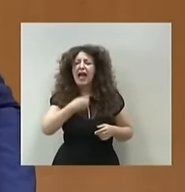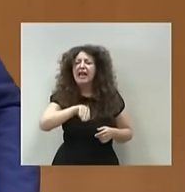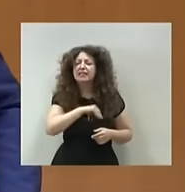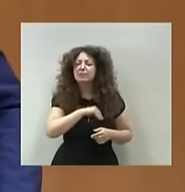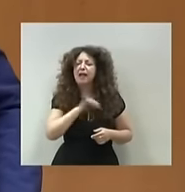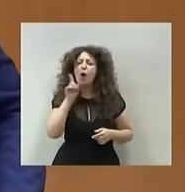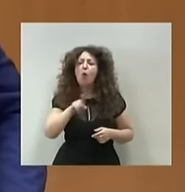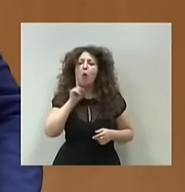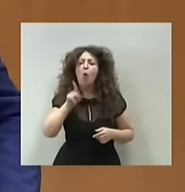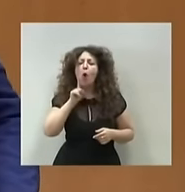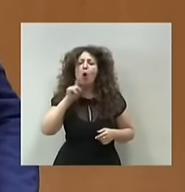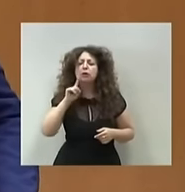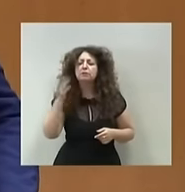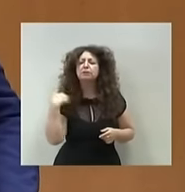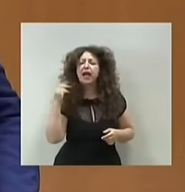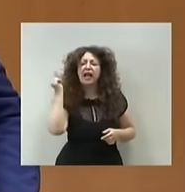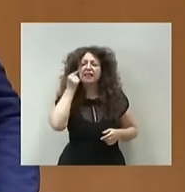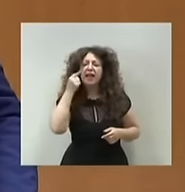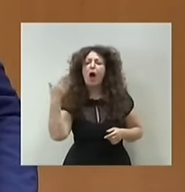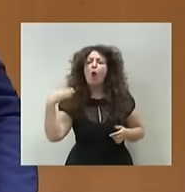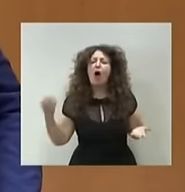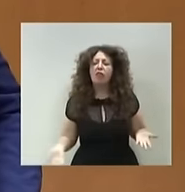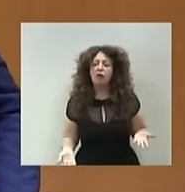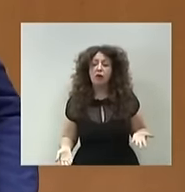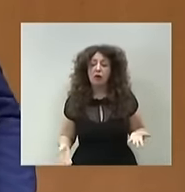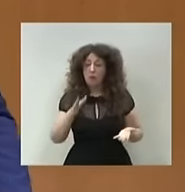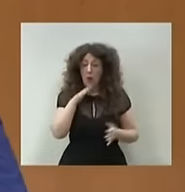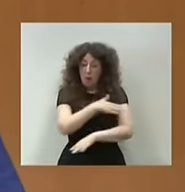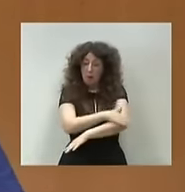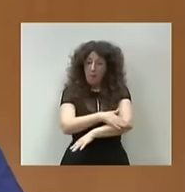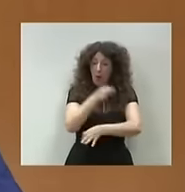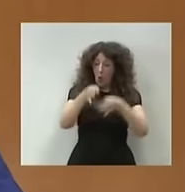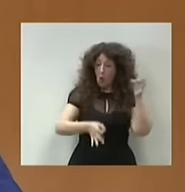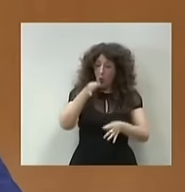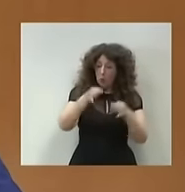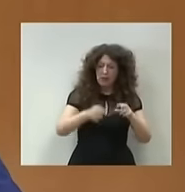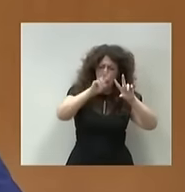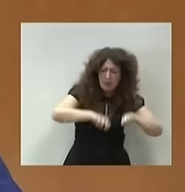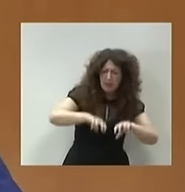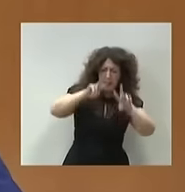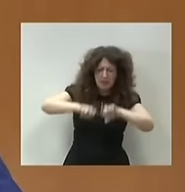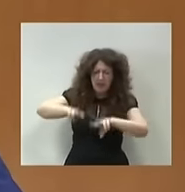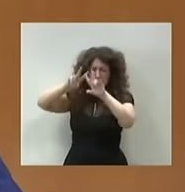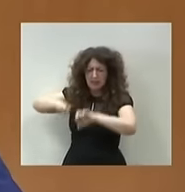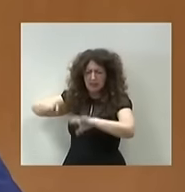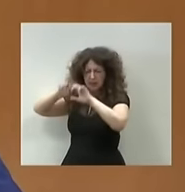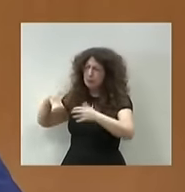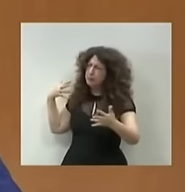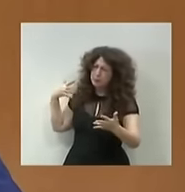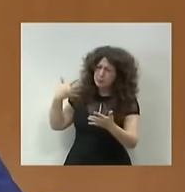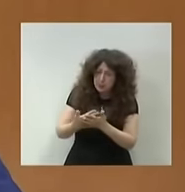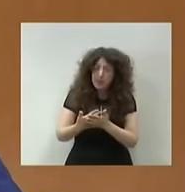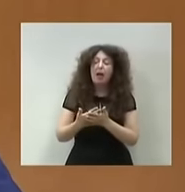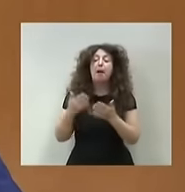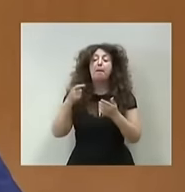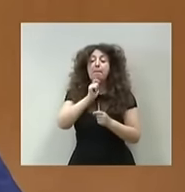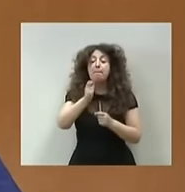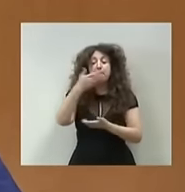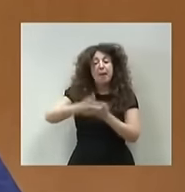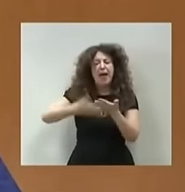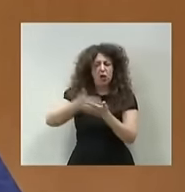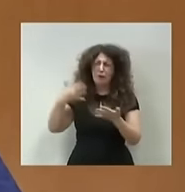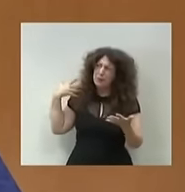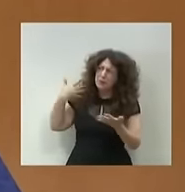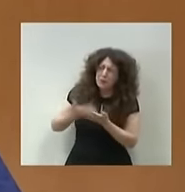bulos? Porque la justicia lleva investigando mucho, a muchos, y lleva muchísimo tiempo también los periodistas haciendo investigaciones. Pero